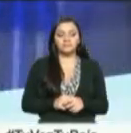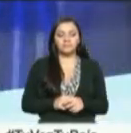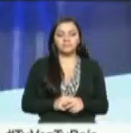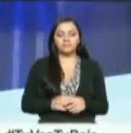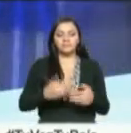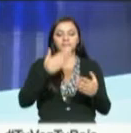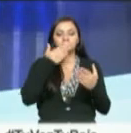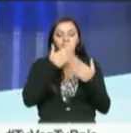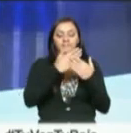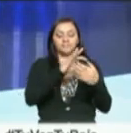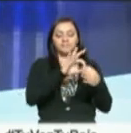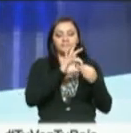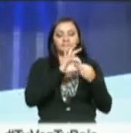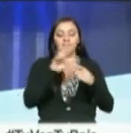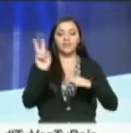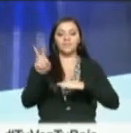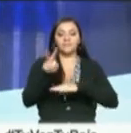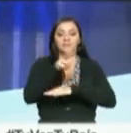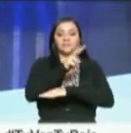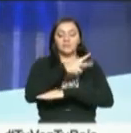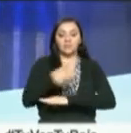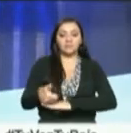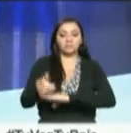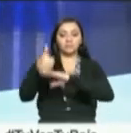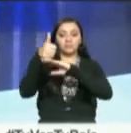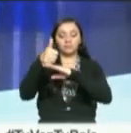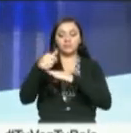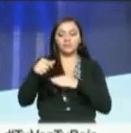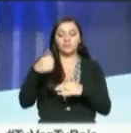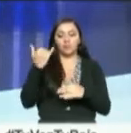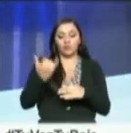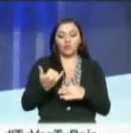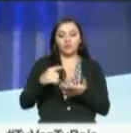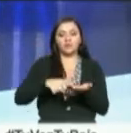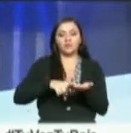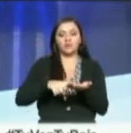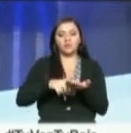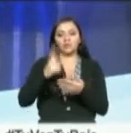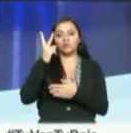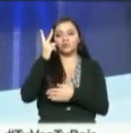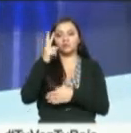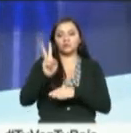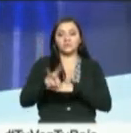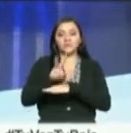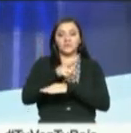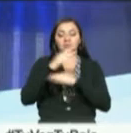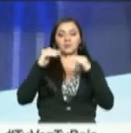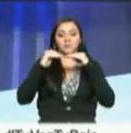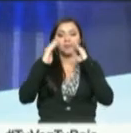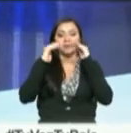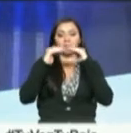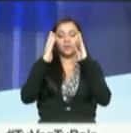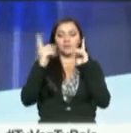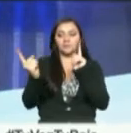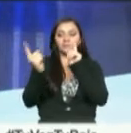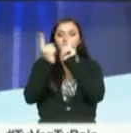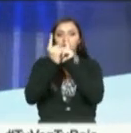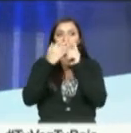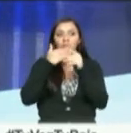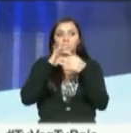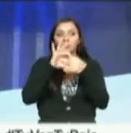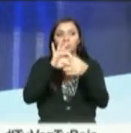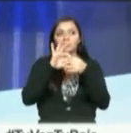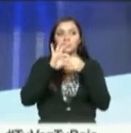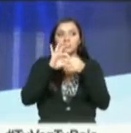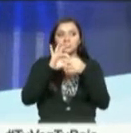Gracias, Carolina. El fiscal Galo Chiriboga se reunió este miércoles con dos fiscales de Panamá para profundizar las cooperaciones